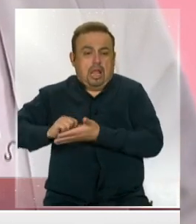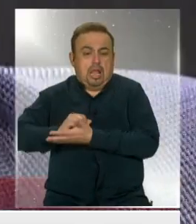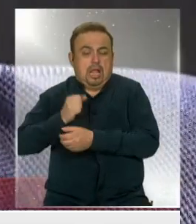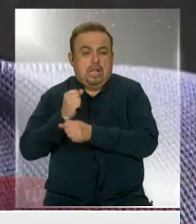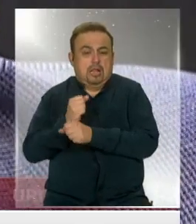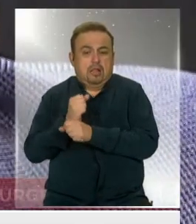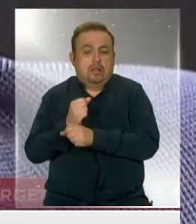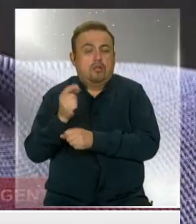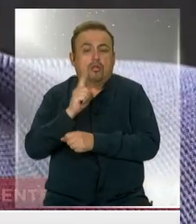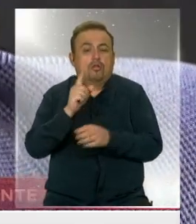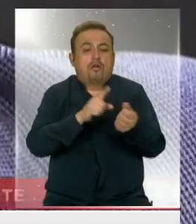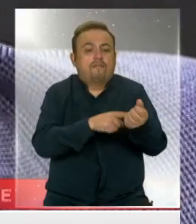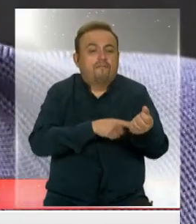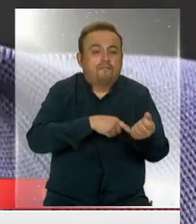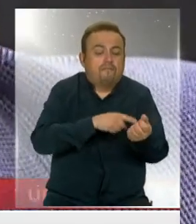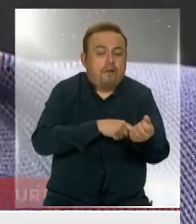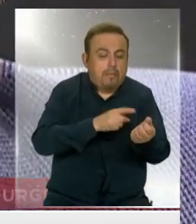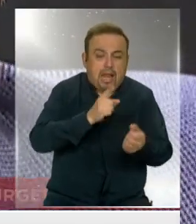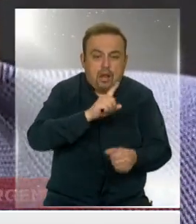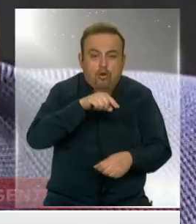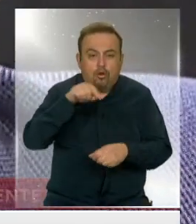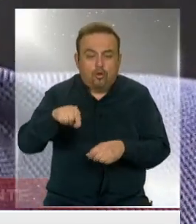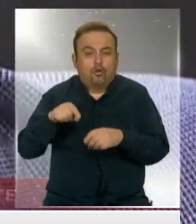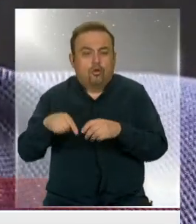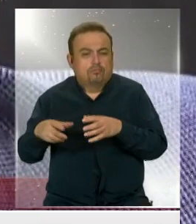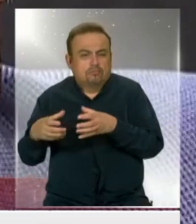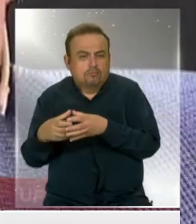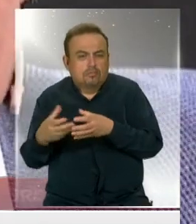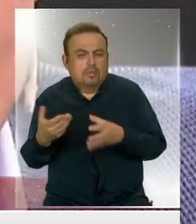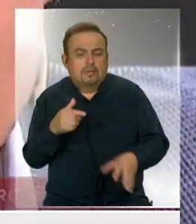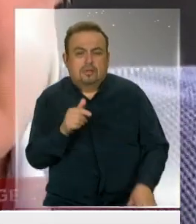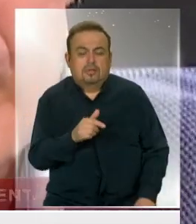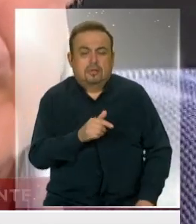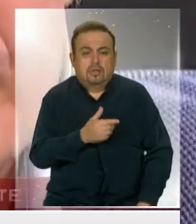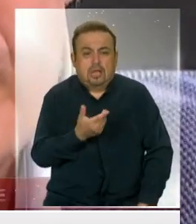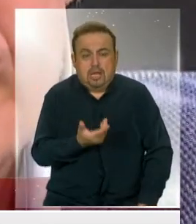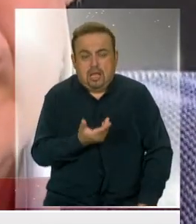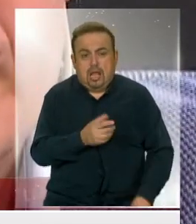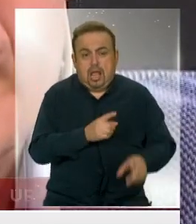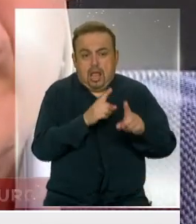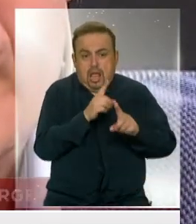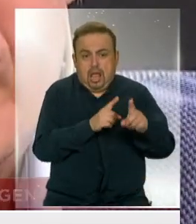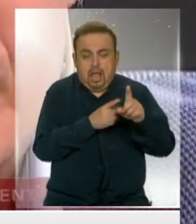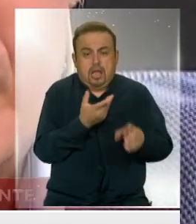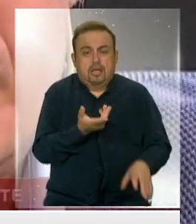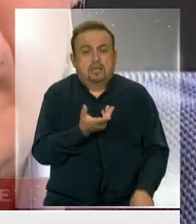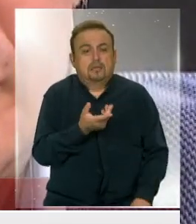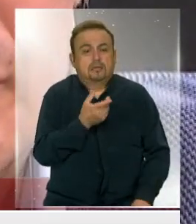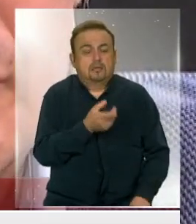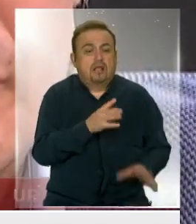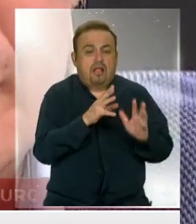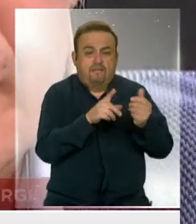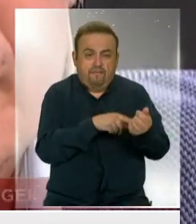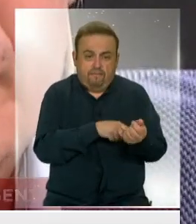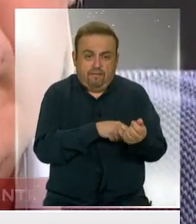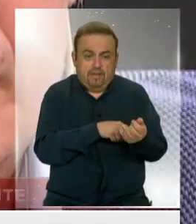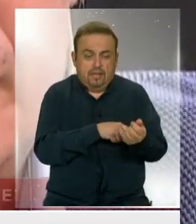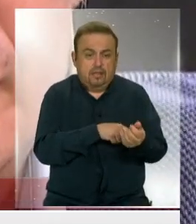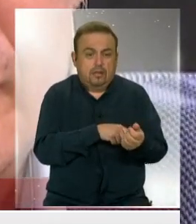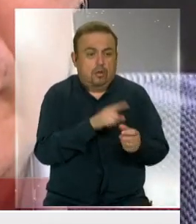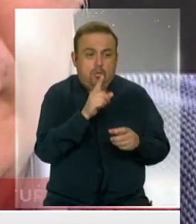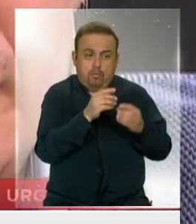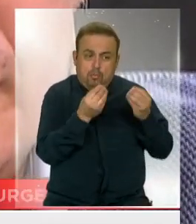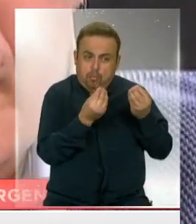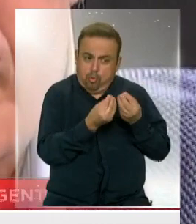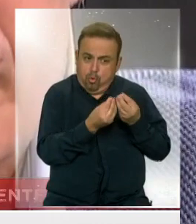gente que no era familia de sangre. Entonces, si bien había algunos familiares, no